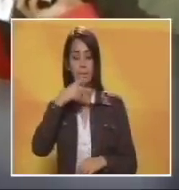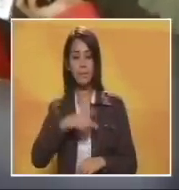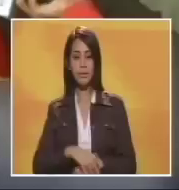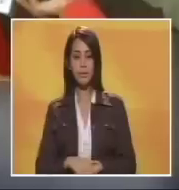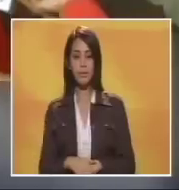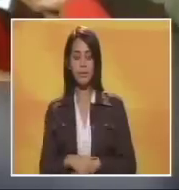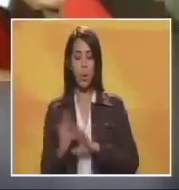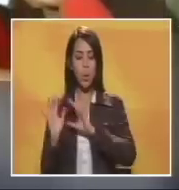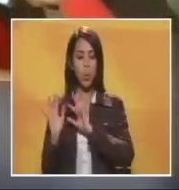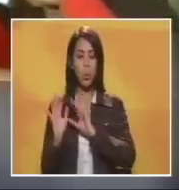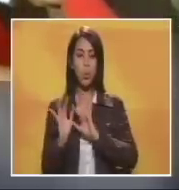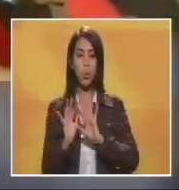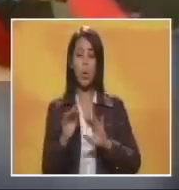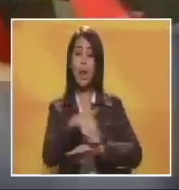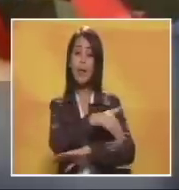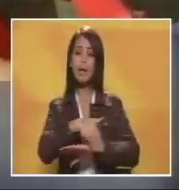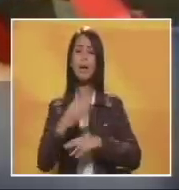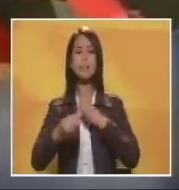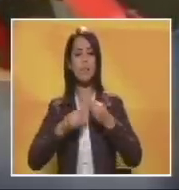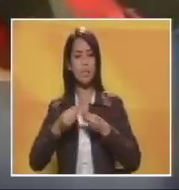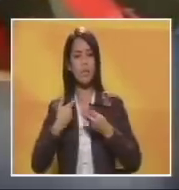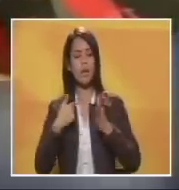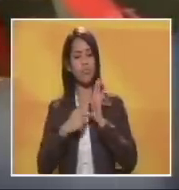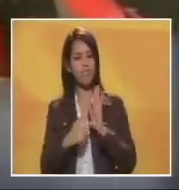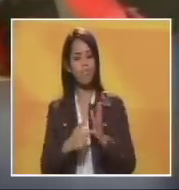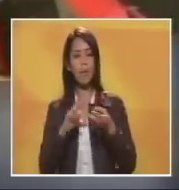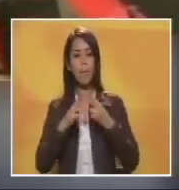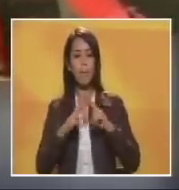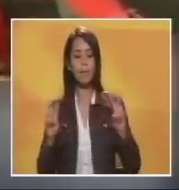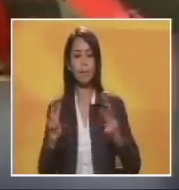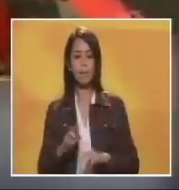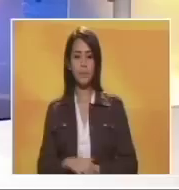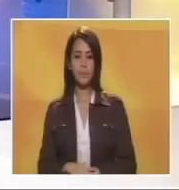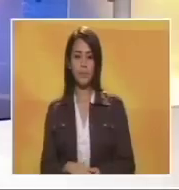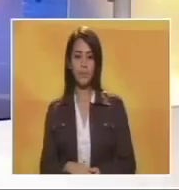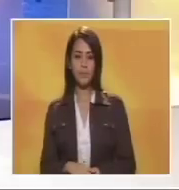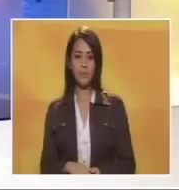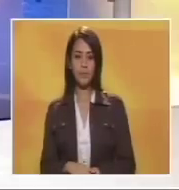se dirija a la calle a hacer lo que se tiene que hacer para preservar la paz.